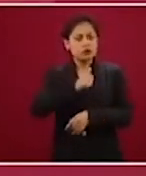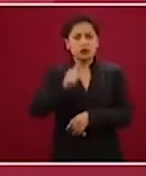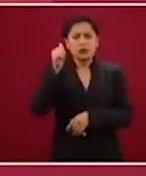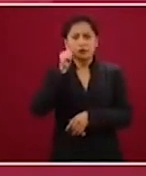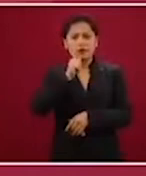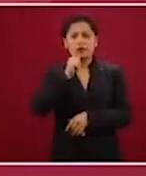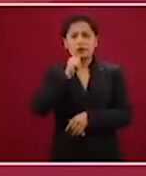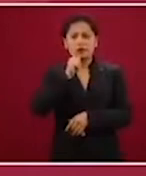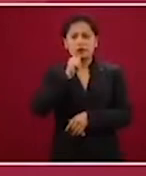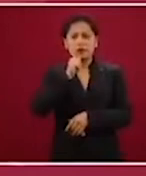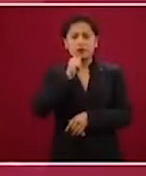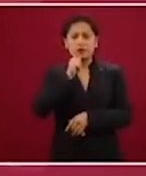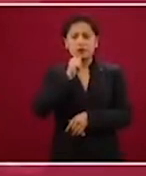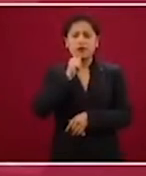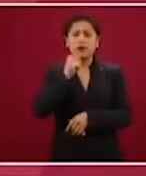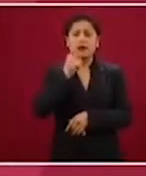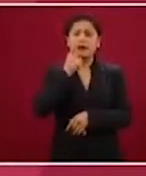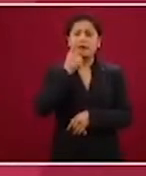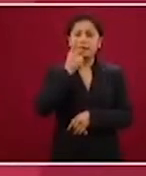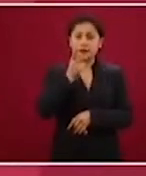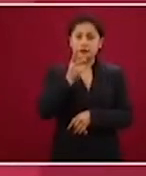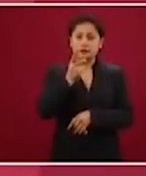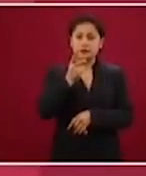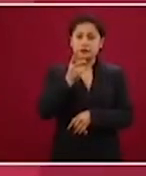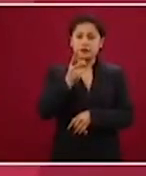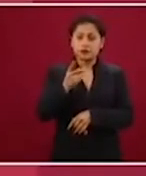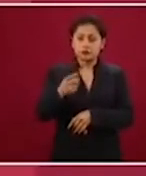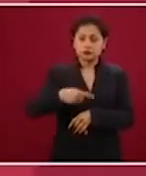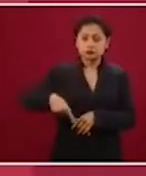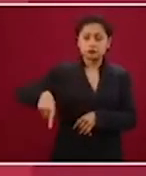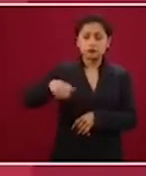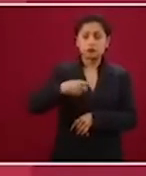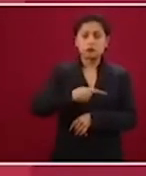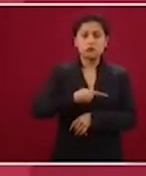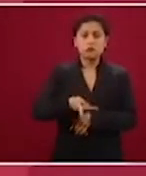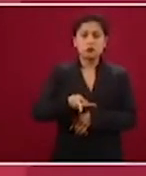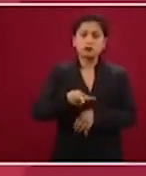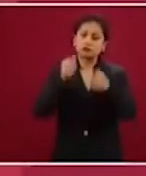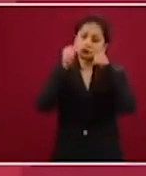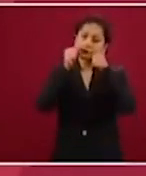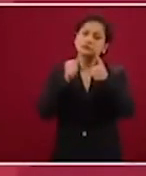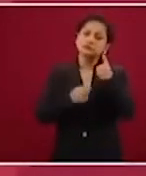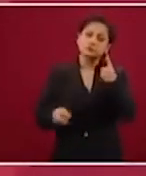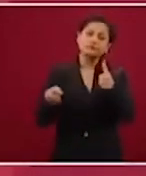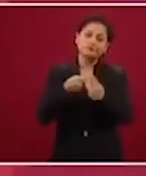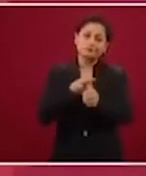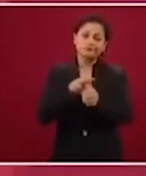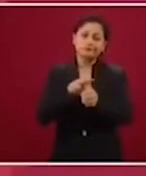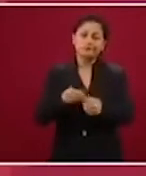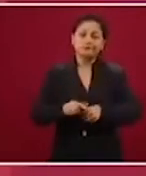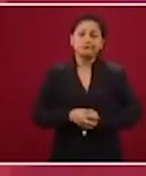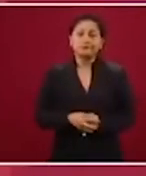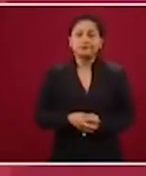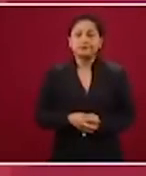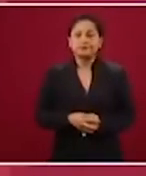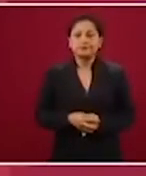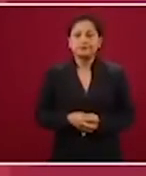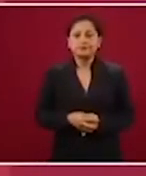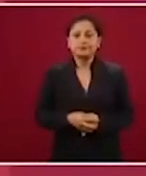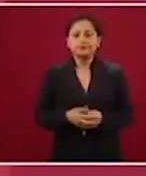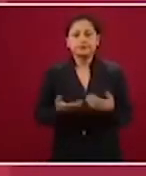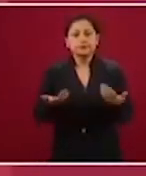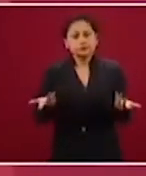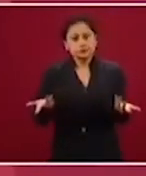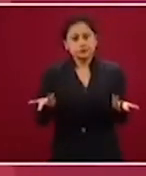primero los pocos y esto se puede probar